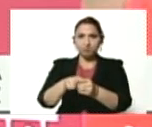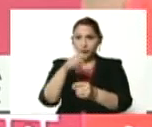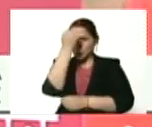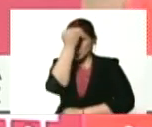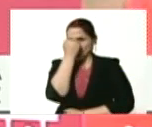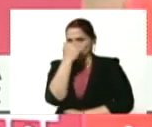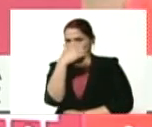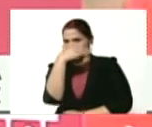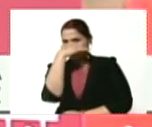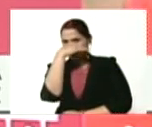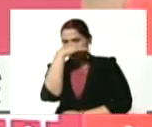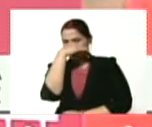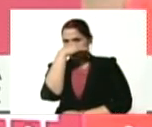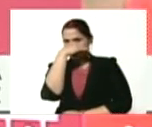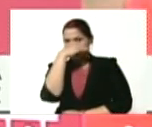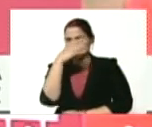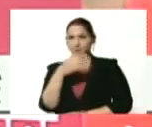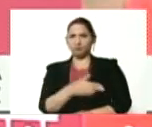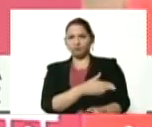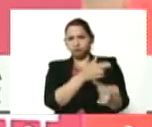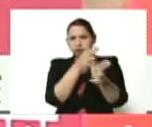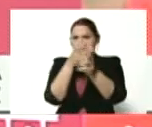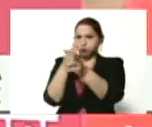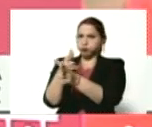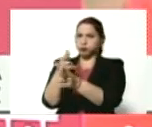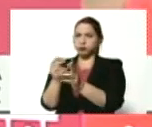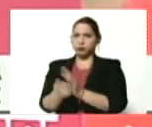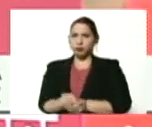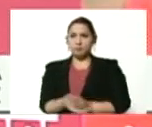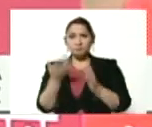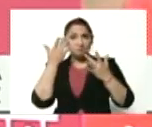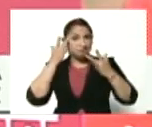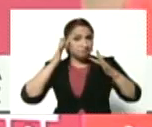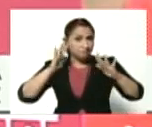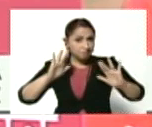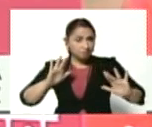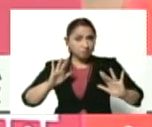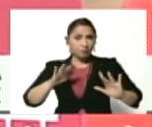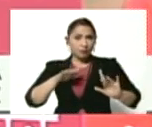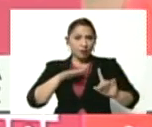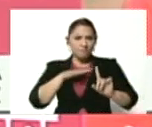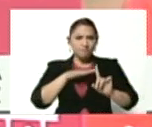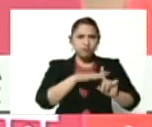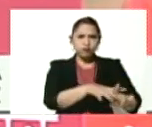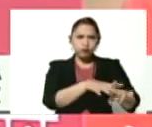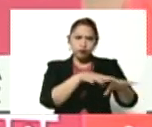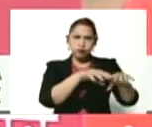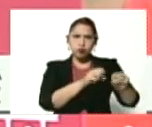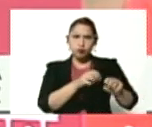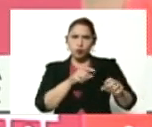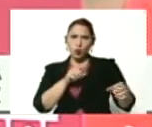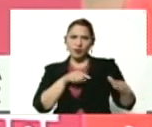mercenarios y paramilitares que intentaron una incursión armada